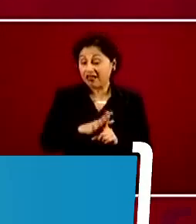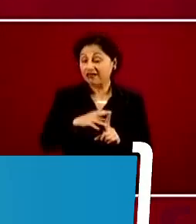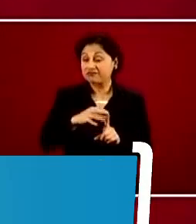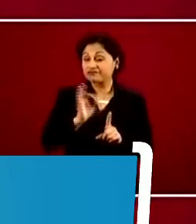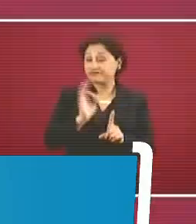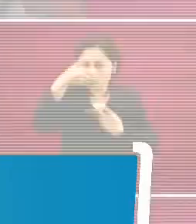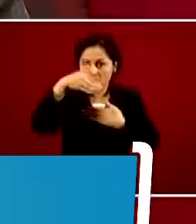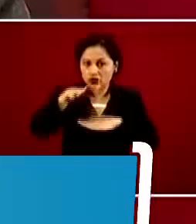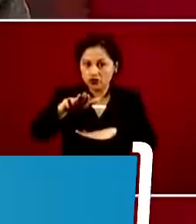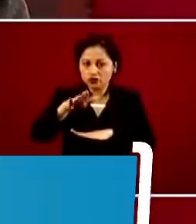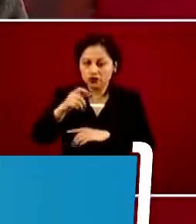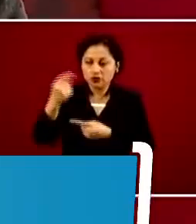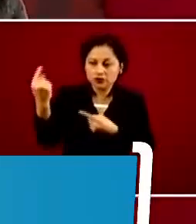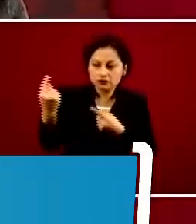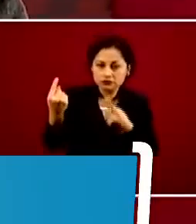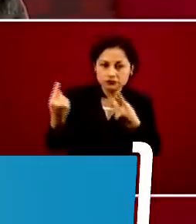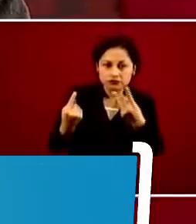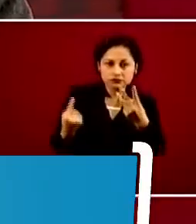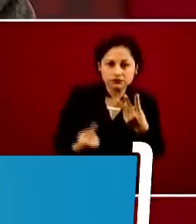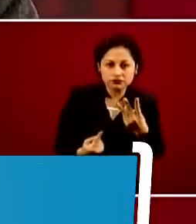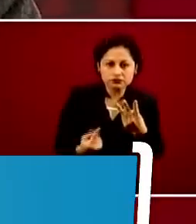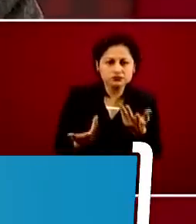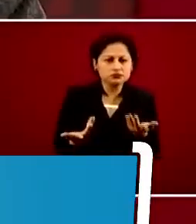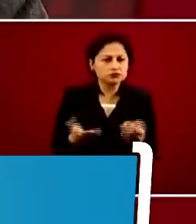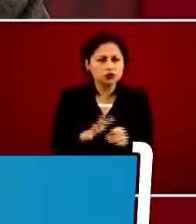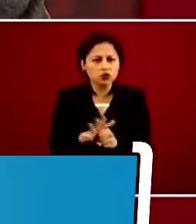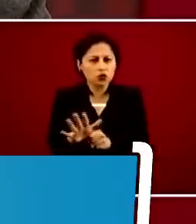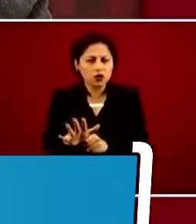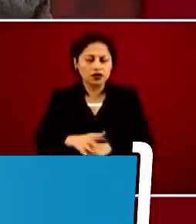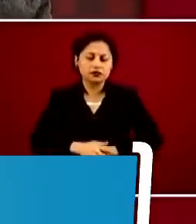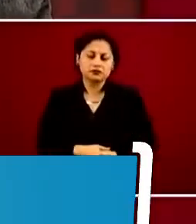forma parte, que ayuda